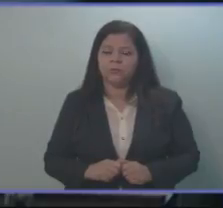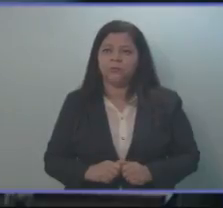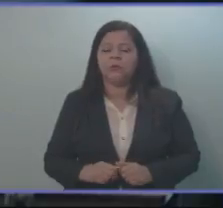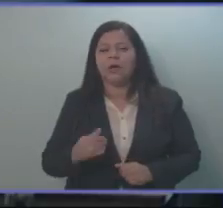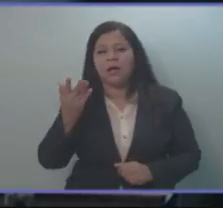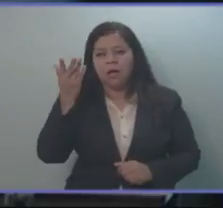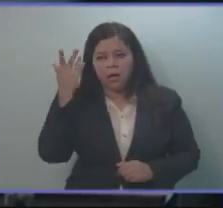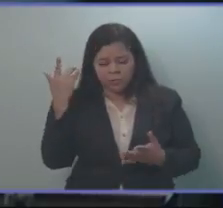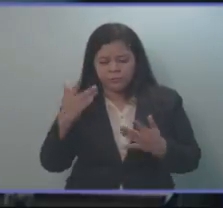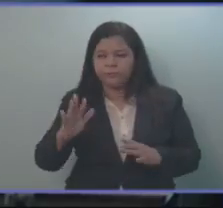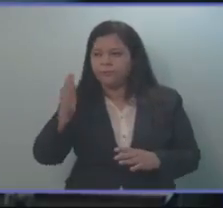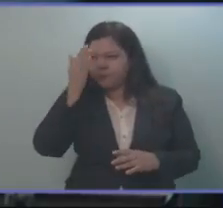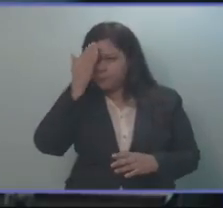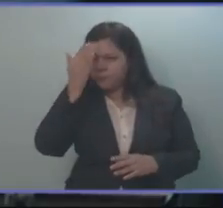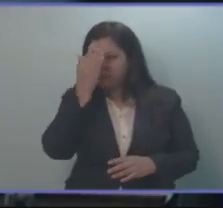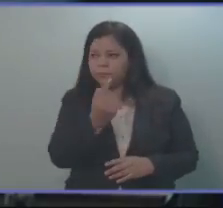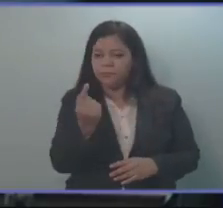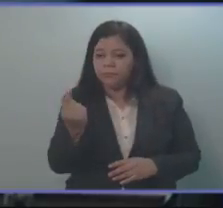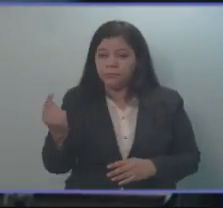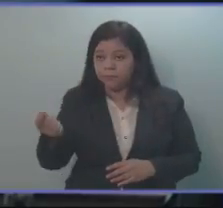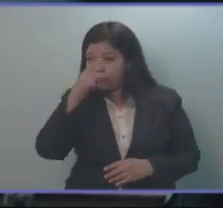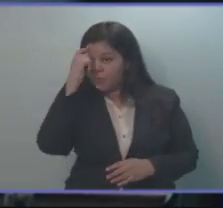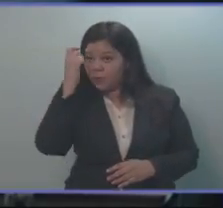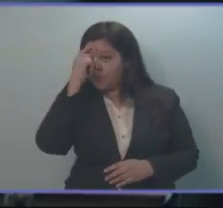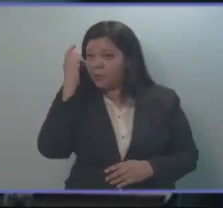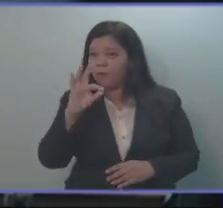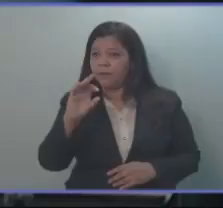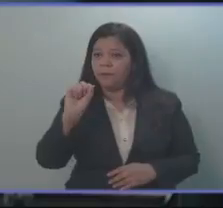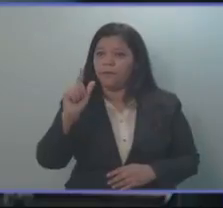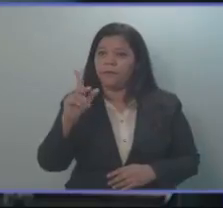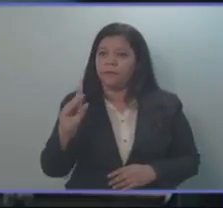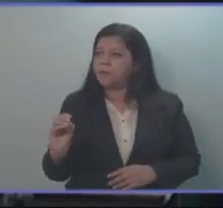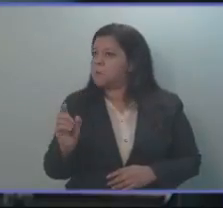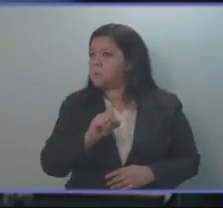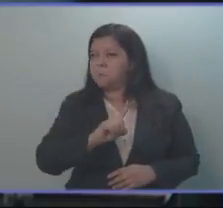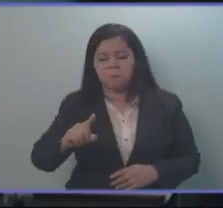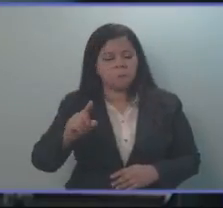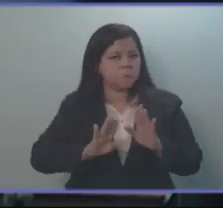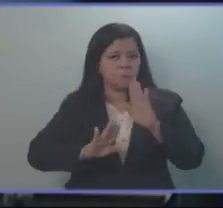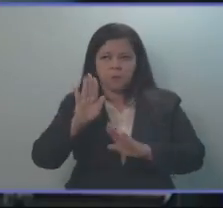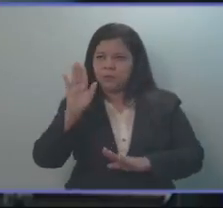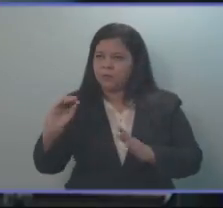tuvo conocimiento que los trabajadores de Fosalud no participaron